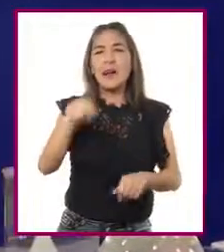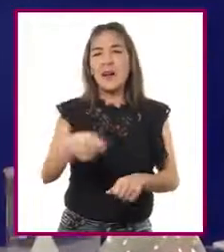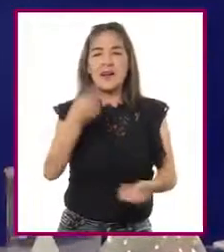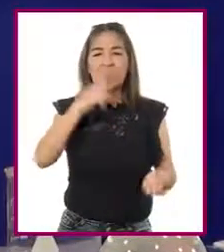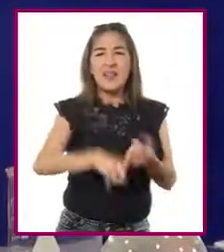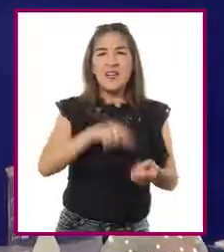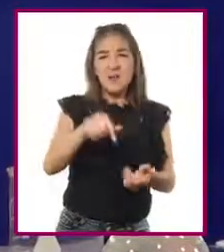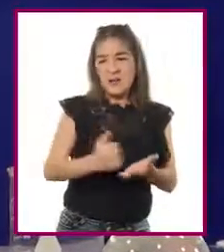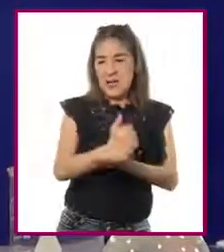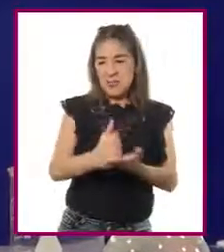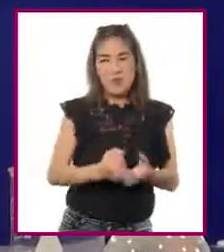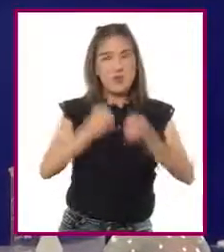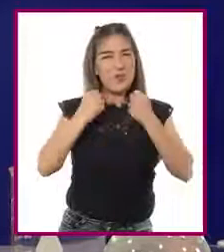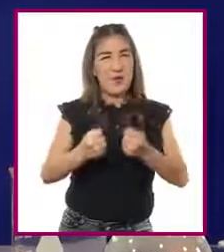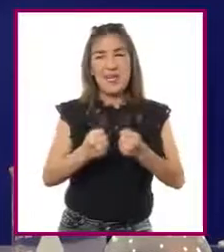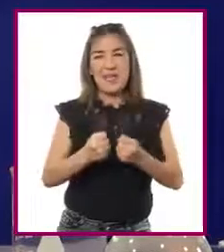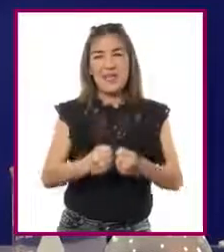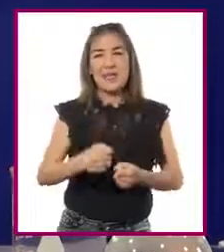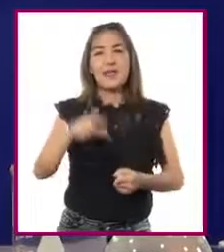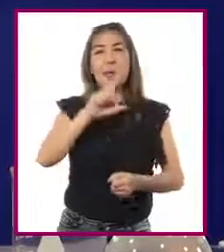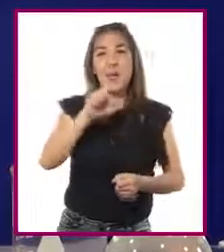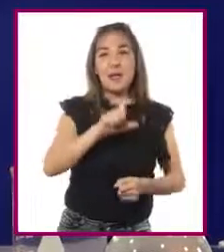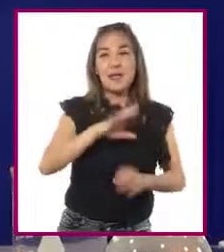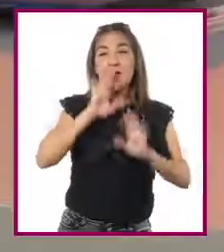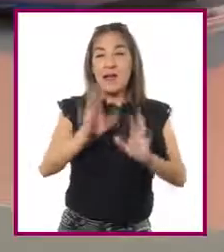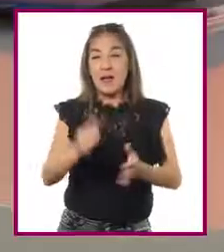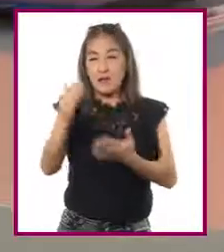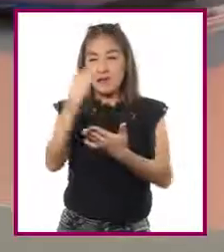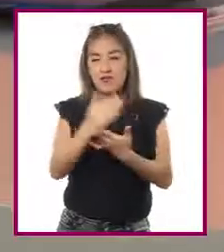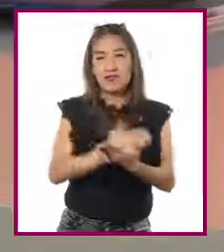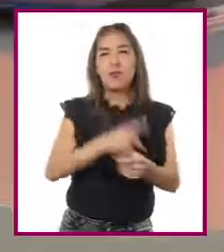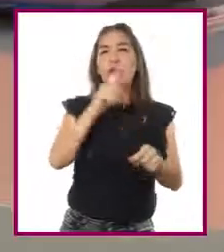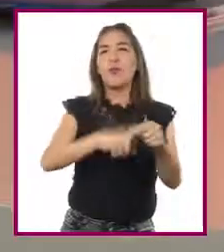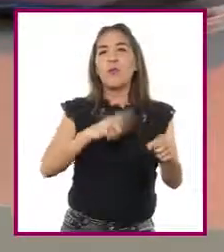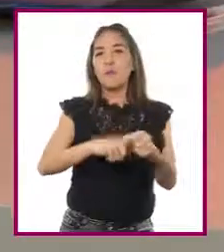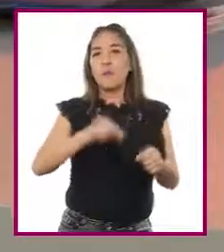color azul muy intenso, mientras que cuando se reduce es incoloro.